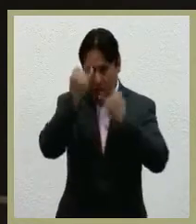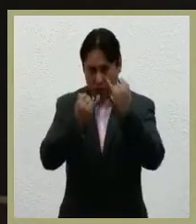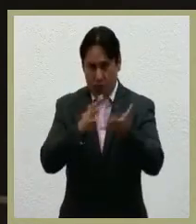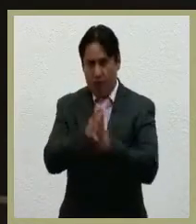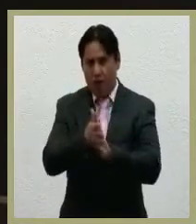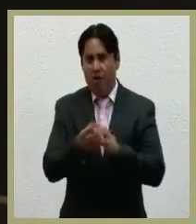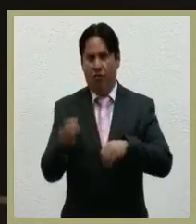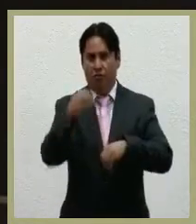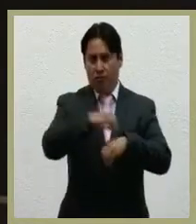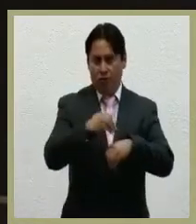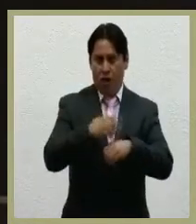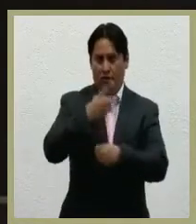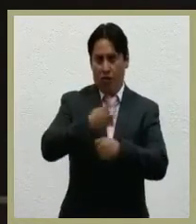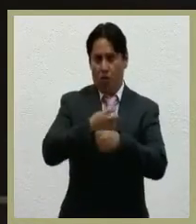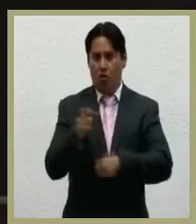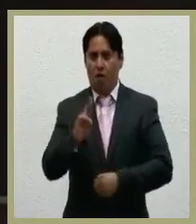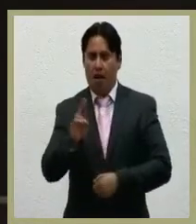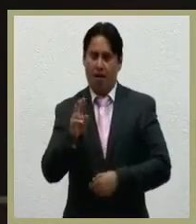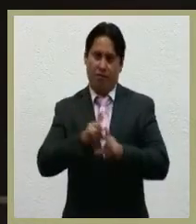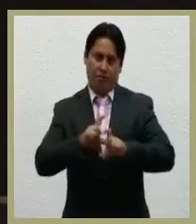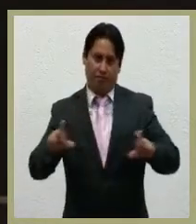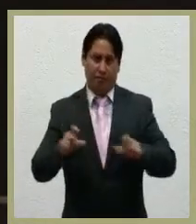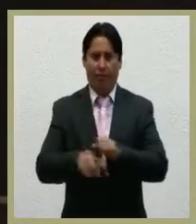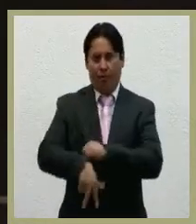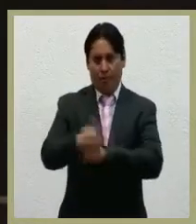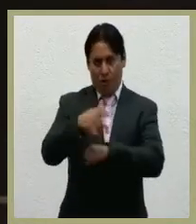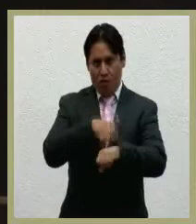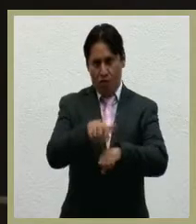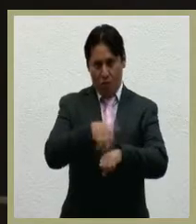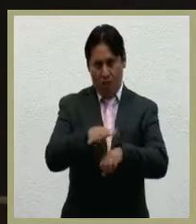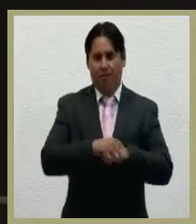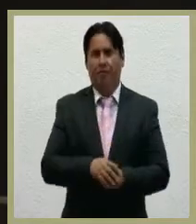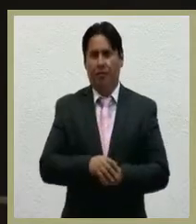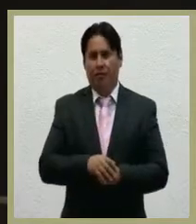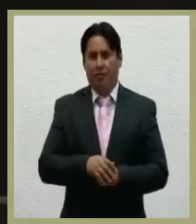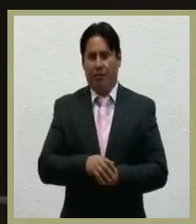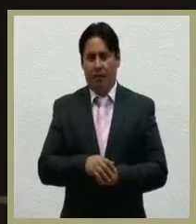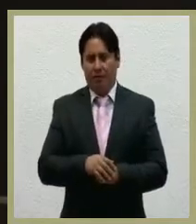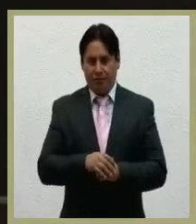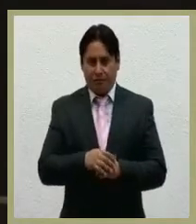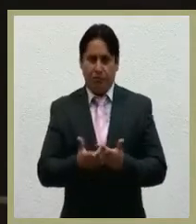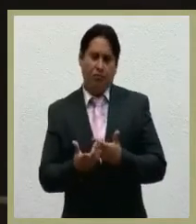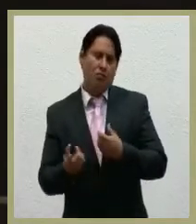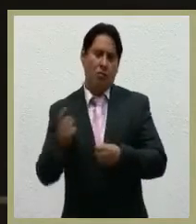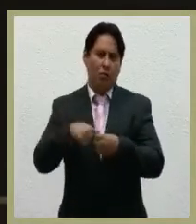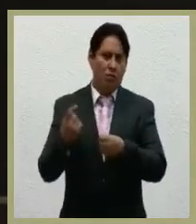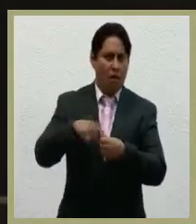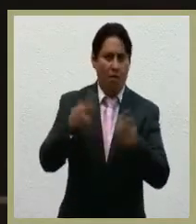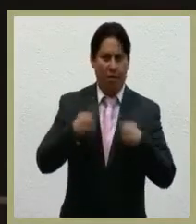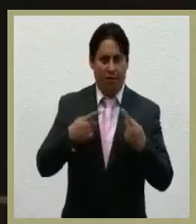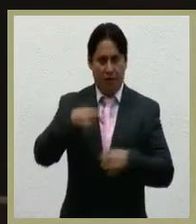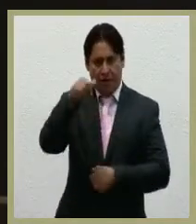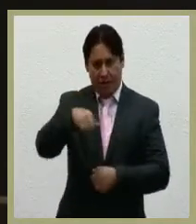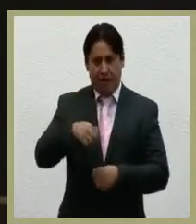que se adiciona un segundo párrafo al artículo 13º transitorio del Código de Elecciones y Participación Ciudadana del Estado de